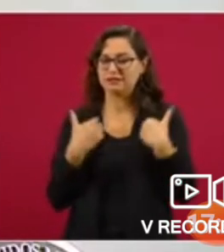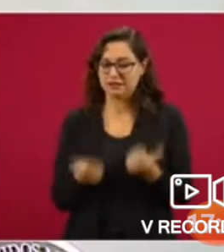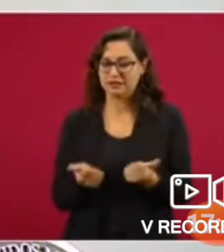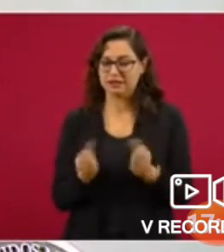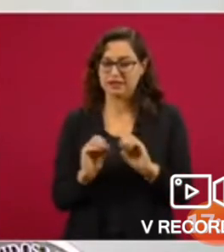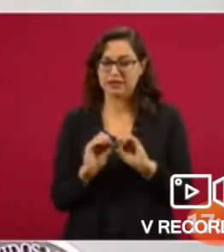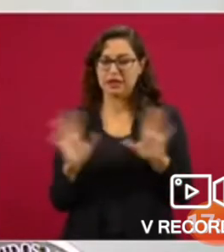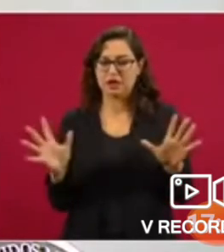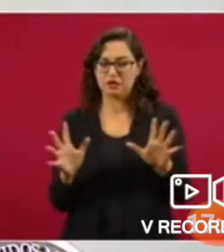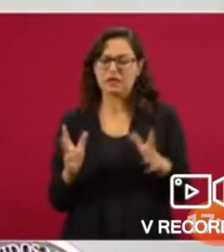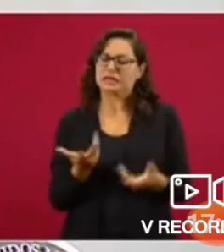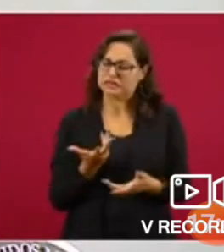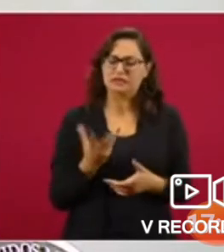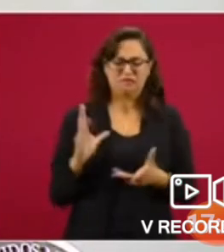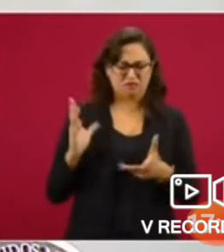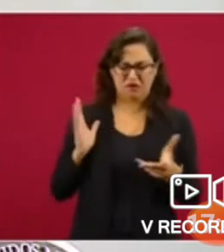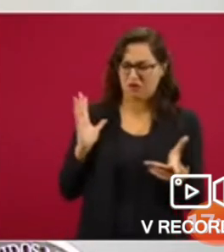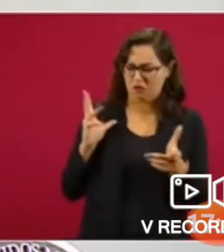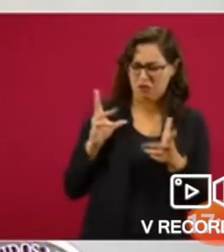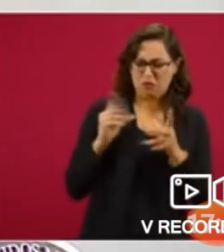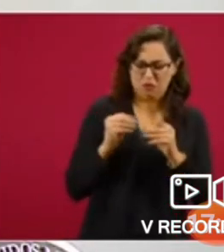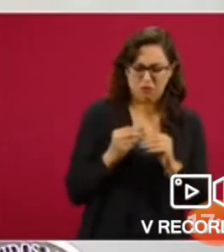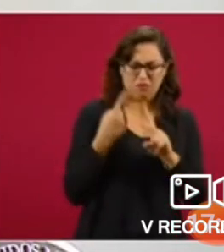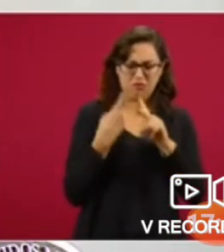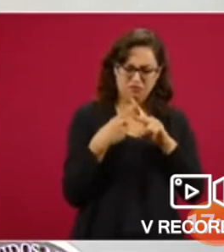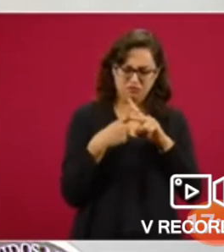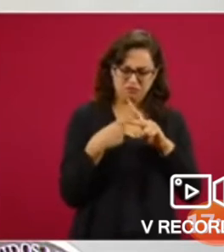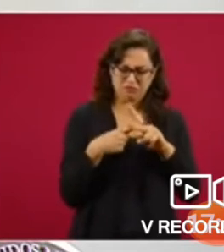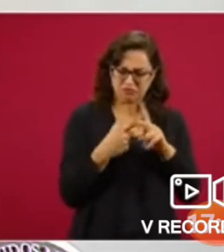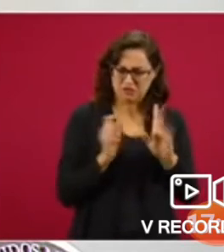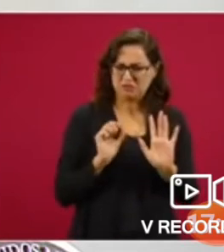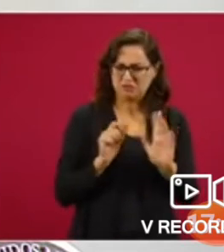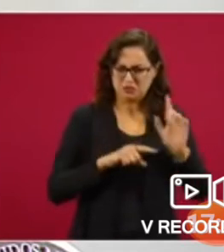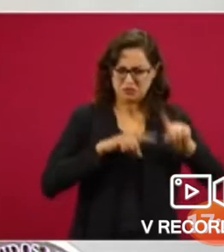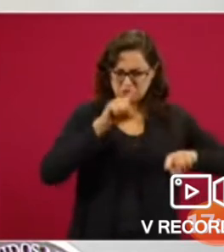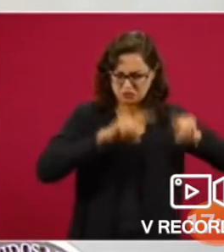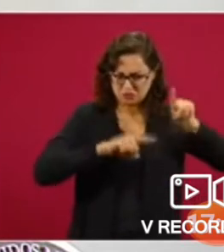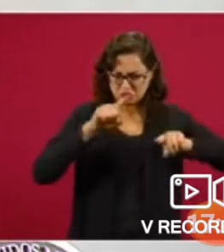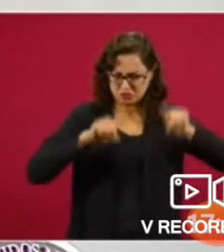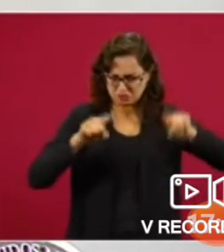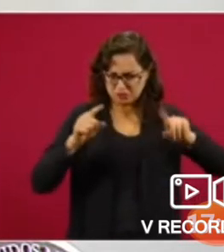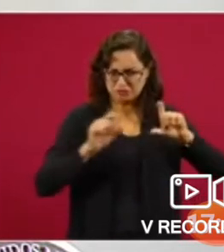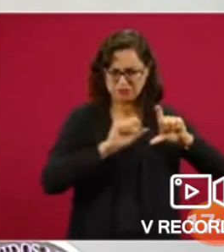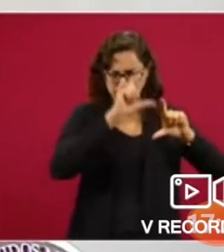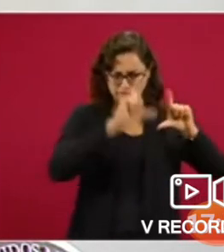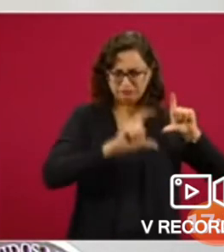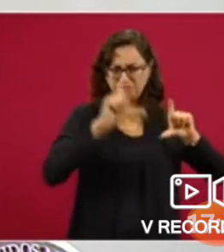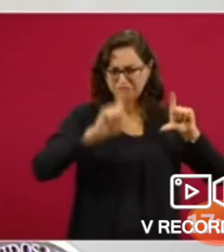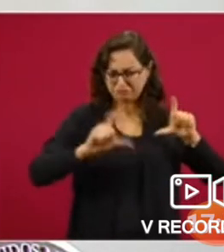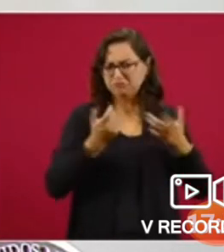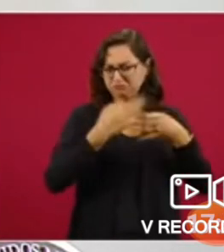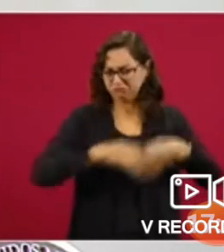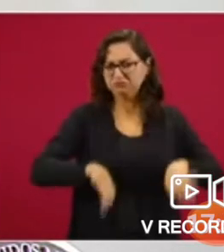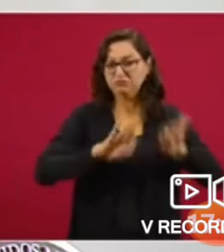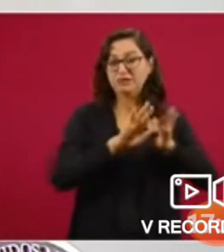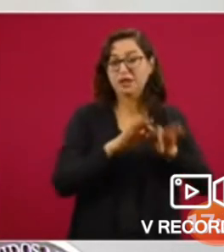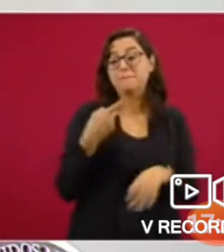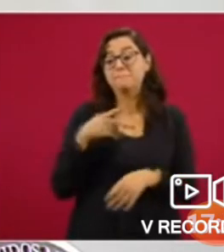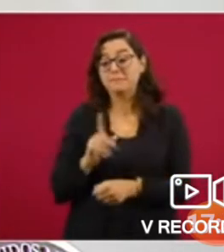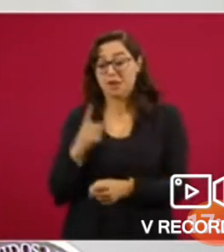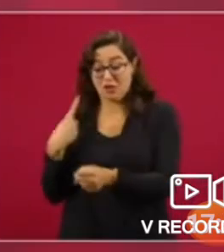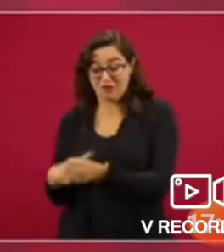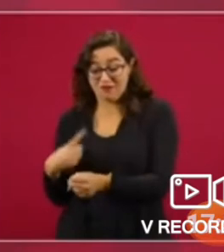entender la carga final de enfermedad que esta epidemia ha representado, y sumamos los casos desde el inicio, los que